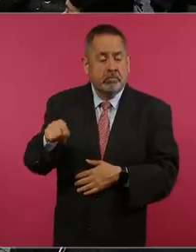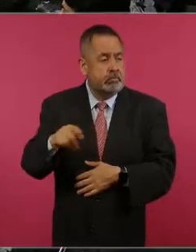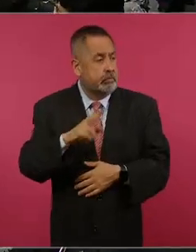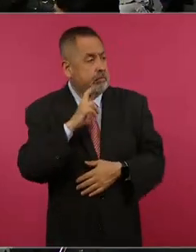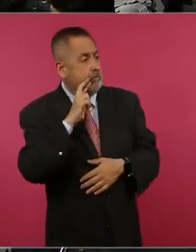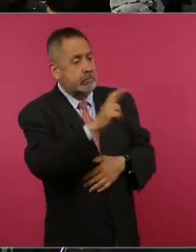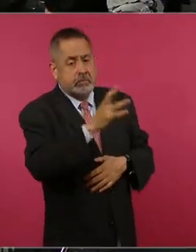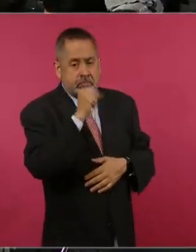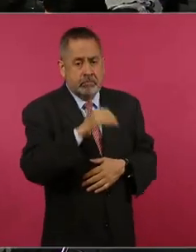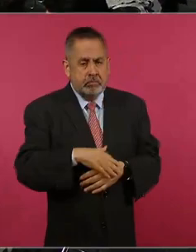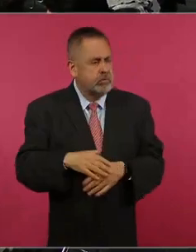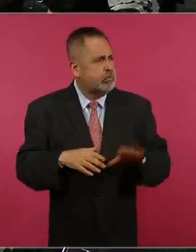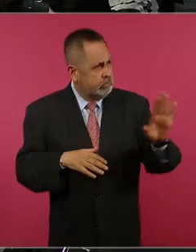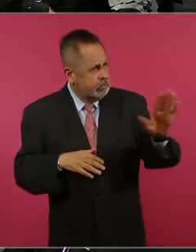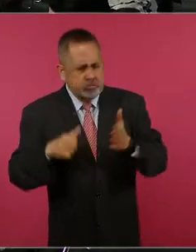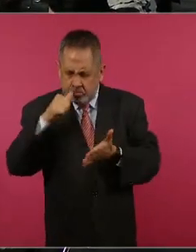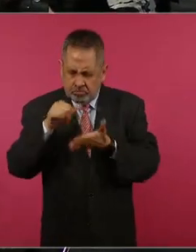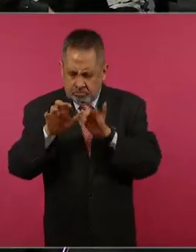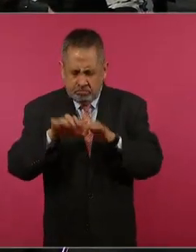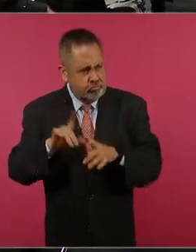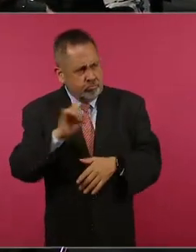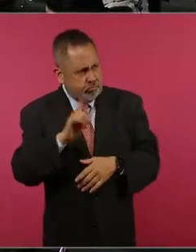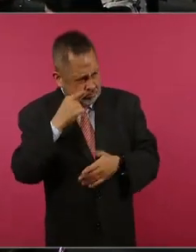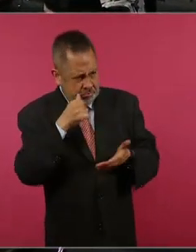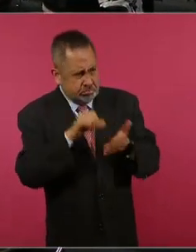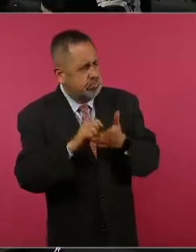se mandaba una carta aclaratoria,